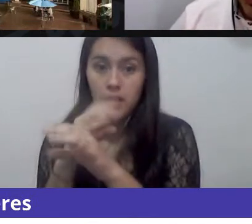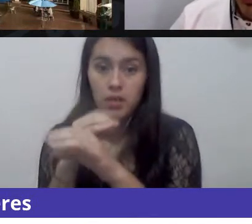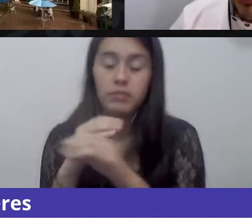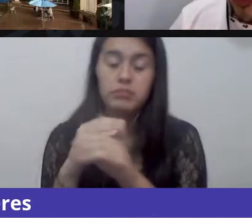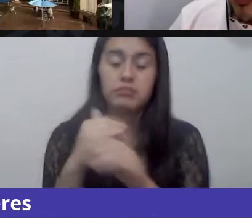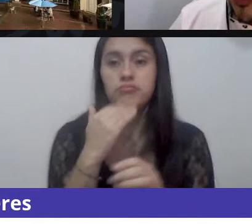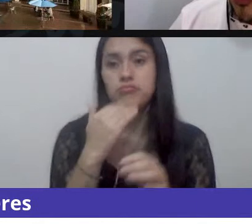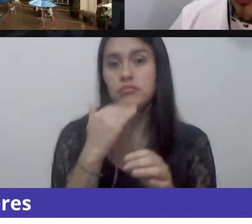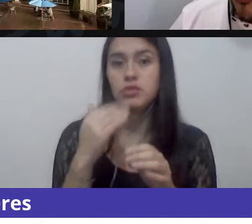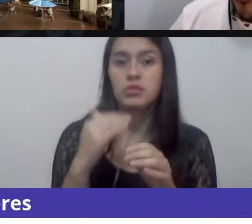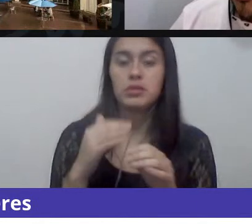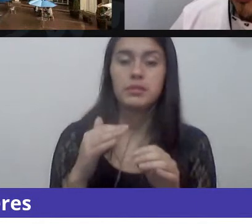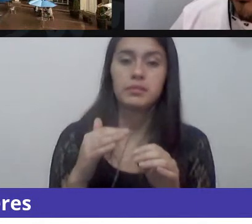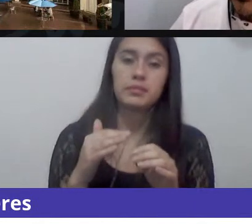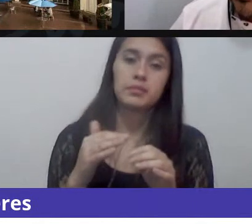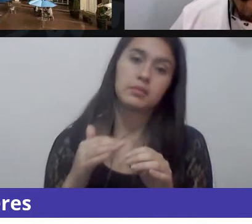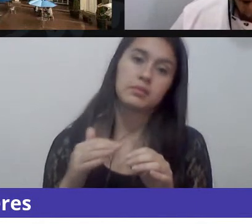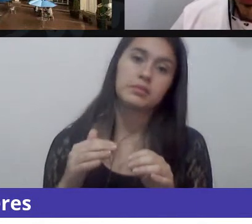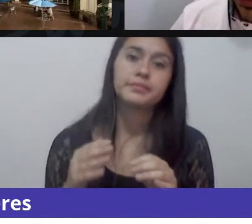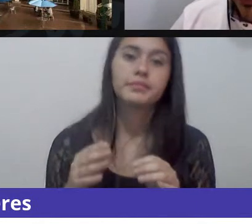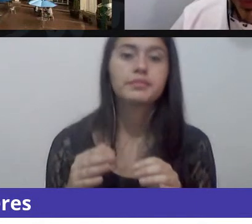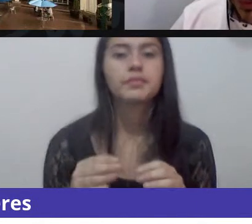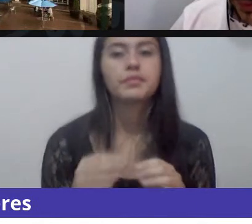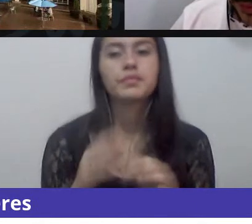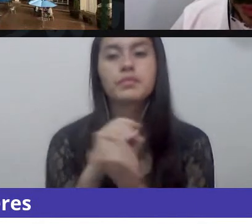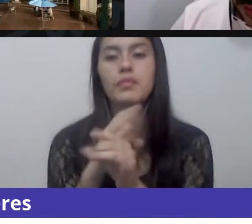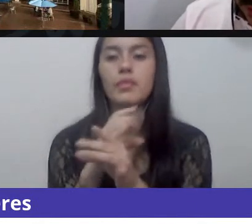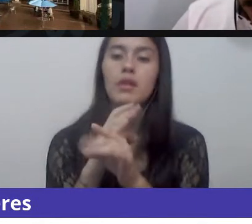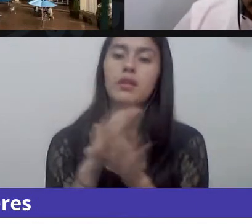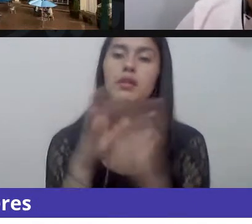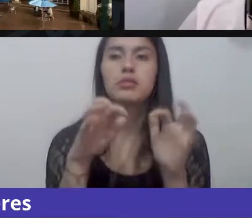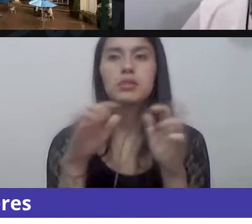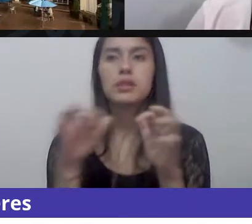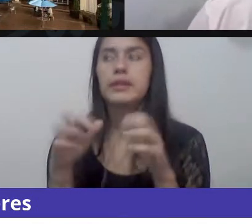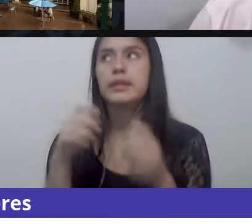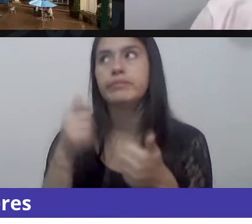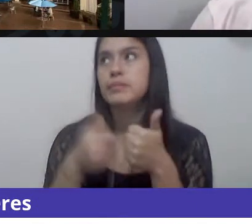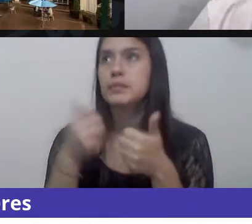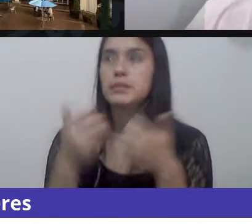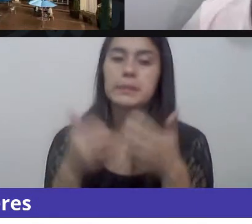comentario como un comentario, por ejemplo,